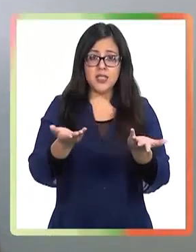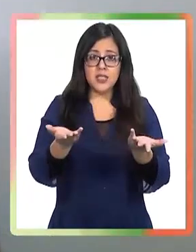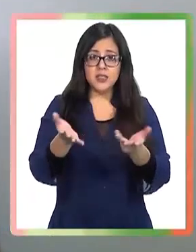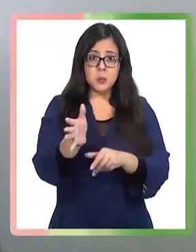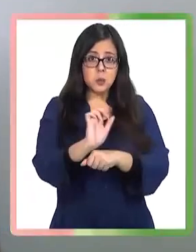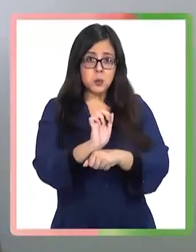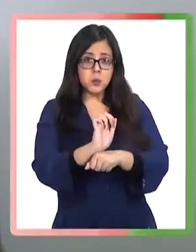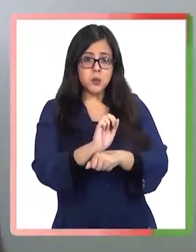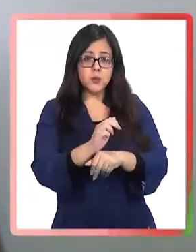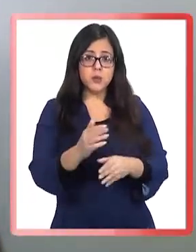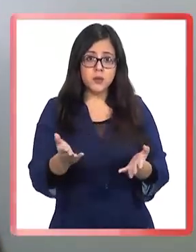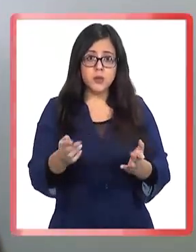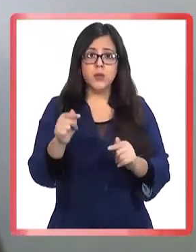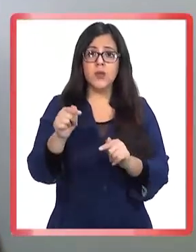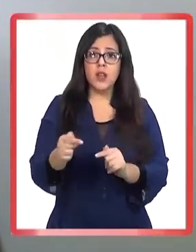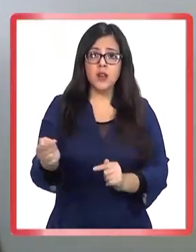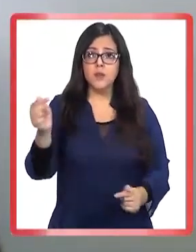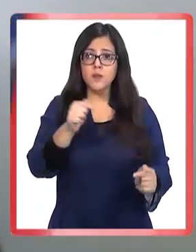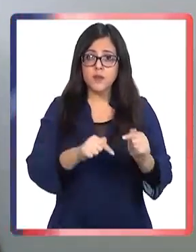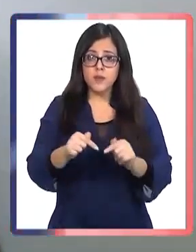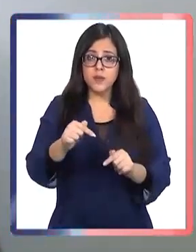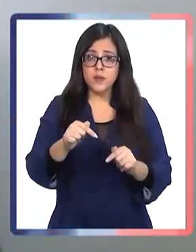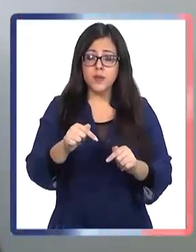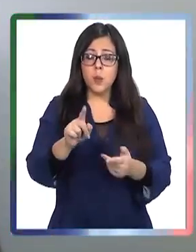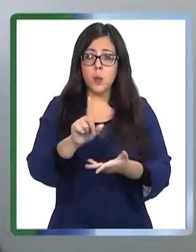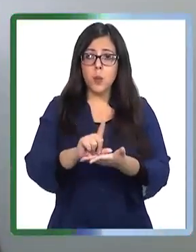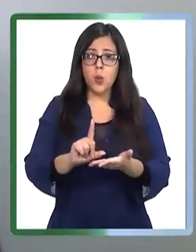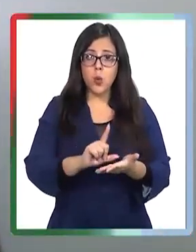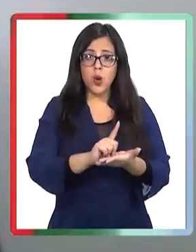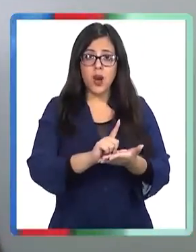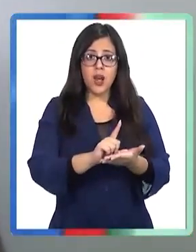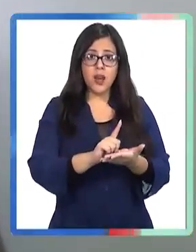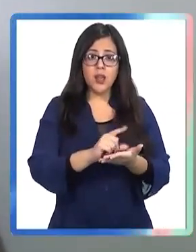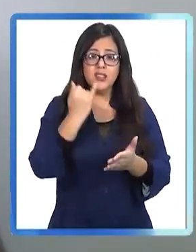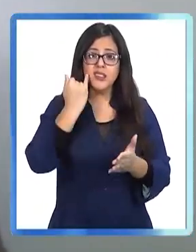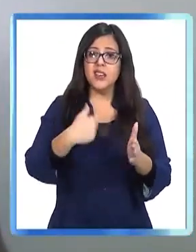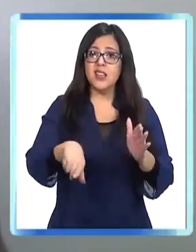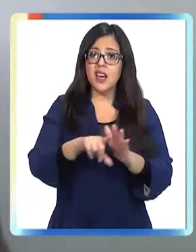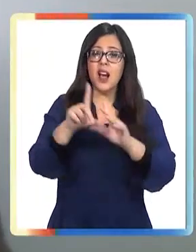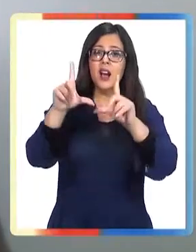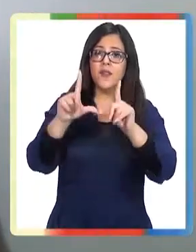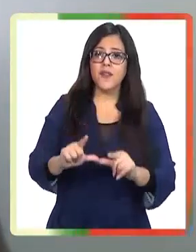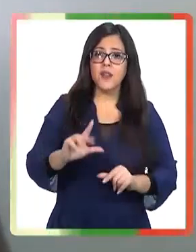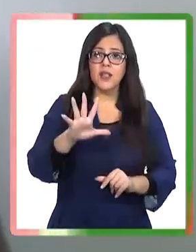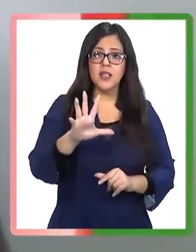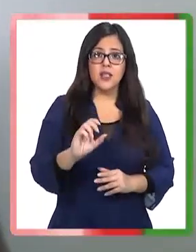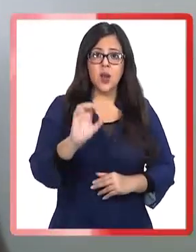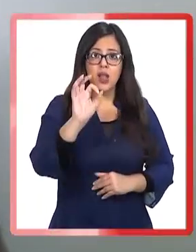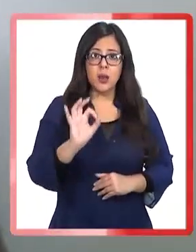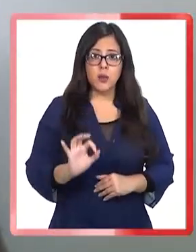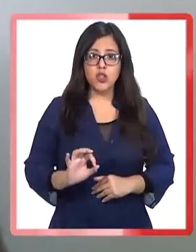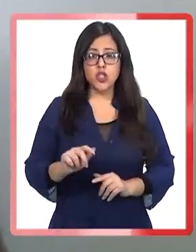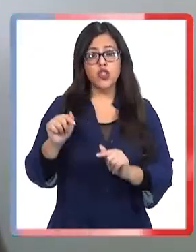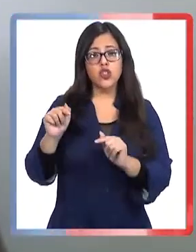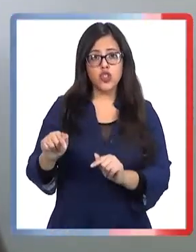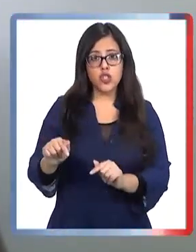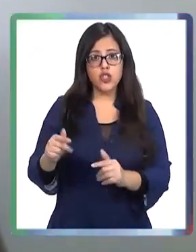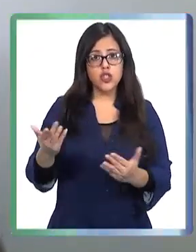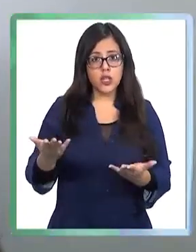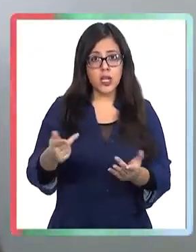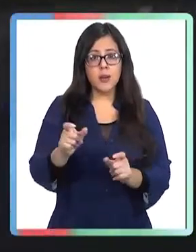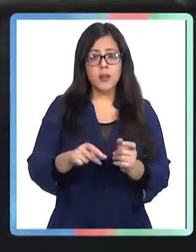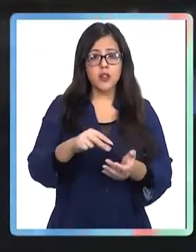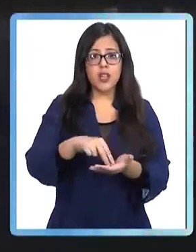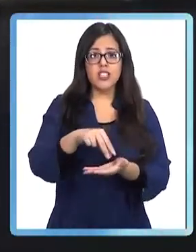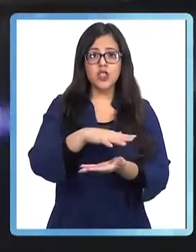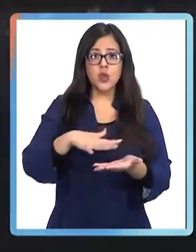claramente el ingreso por pasos irregulares claramente disminuyó al menos al 50%, correspondiendo a ese